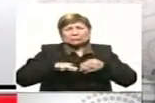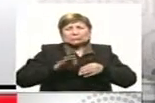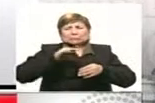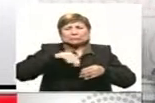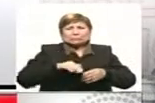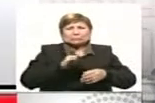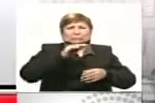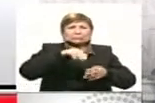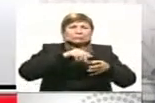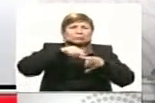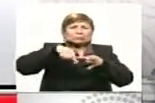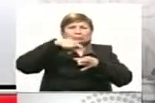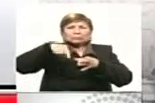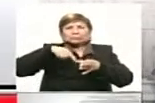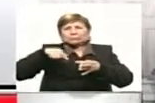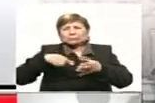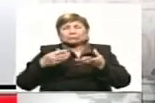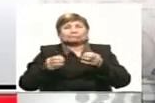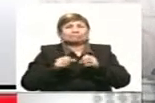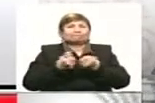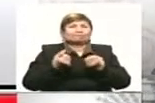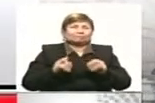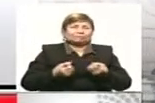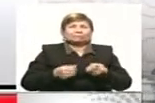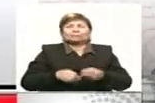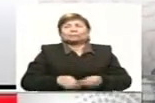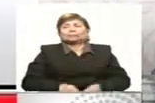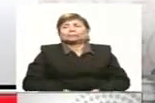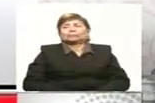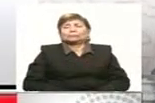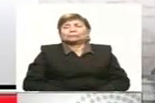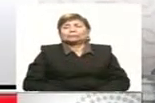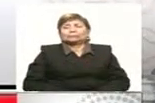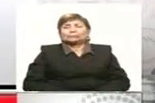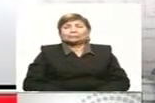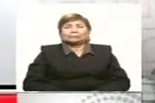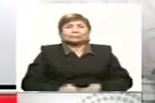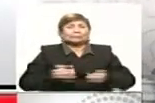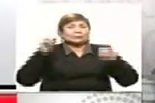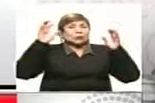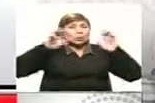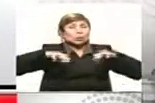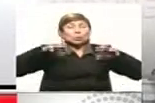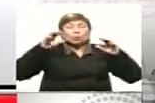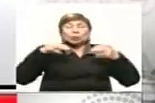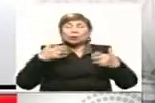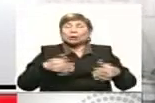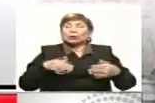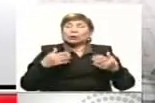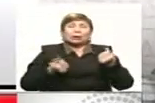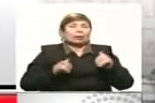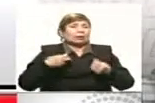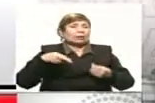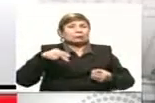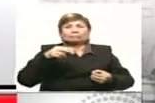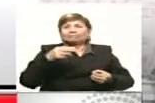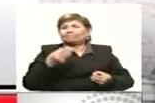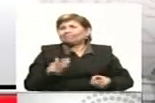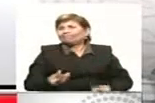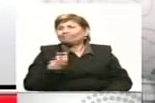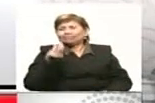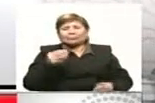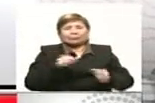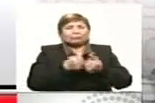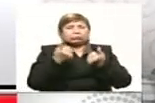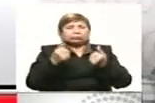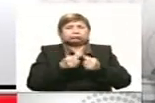más se descomponen, se malogran. Bueno, en la época de lluvias tener baja transitabilidad y luego quedan un poco